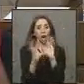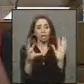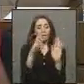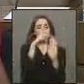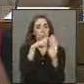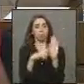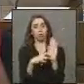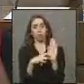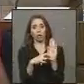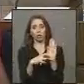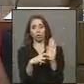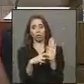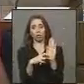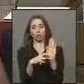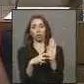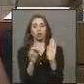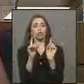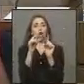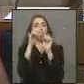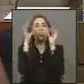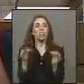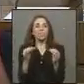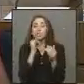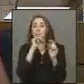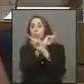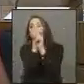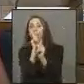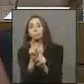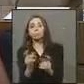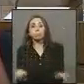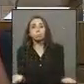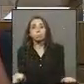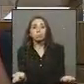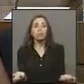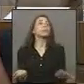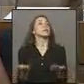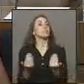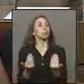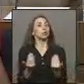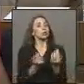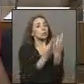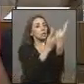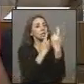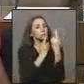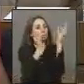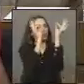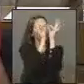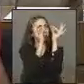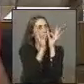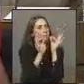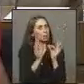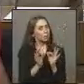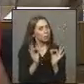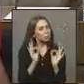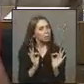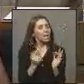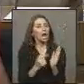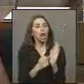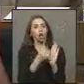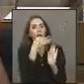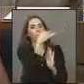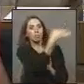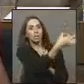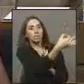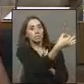queda absolutamente indefinido. Y por cierto, es relevante tener respuestas concretas a lo que se está planteando